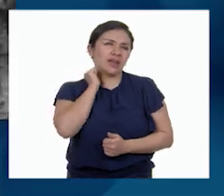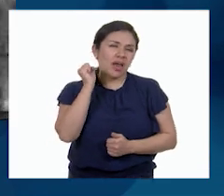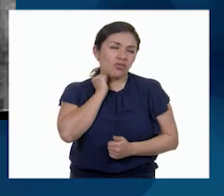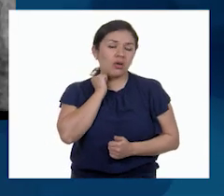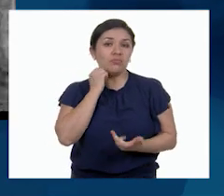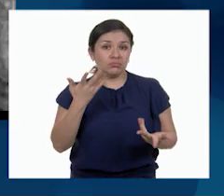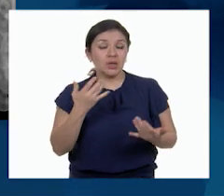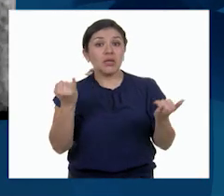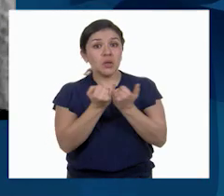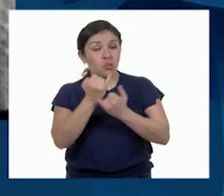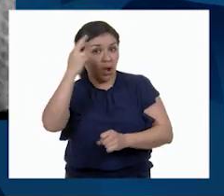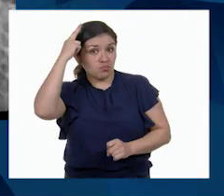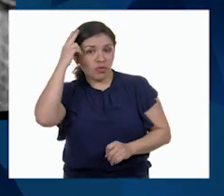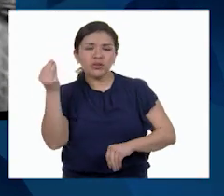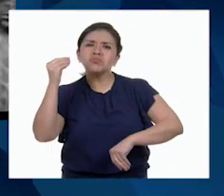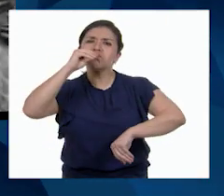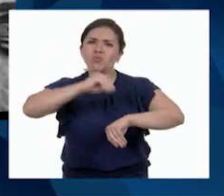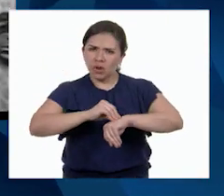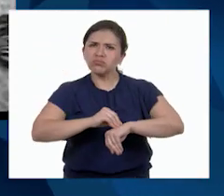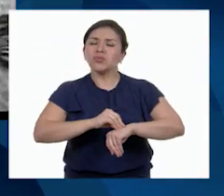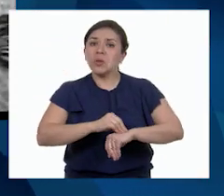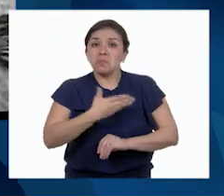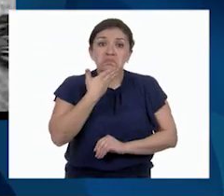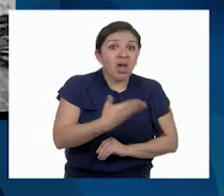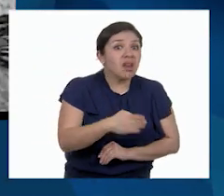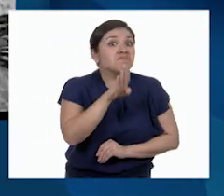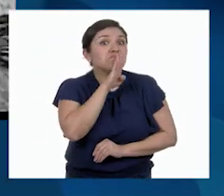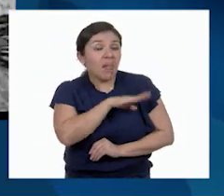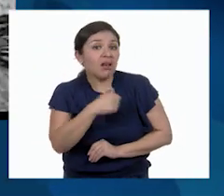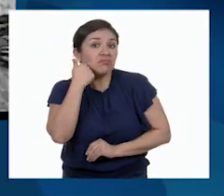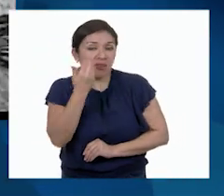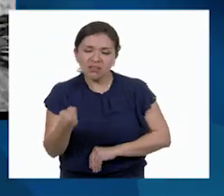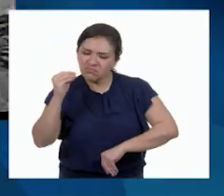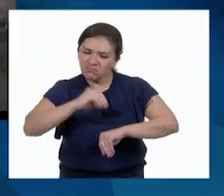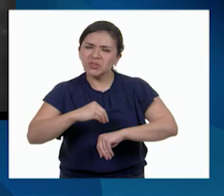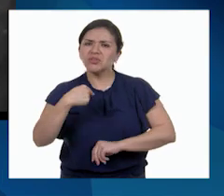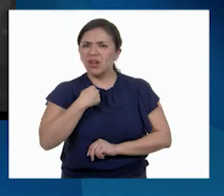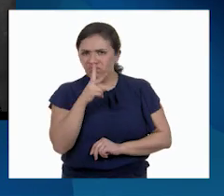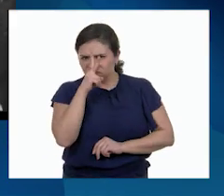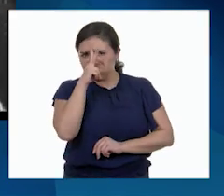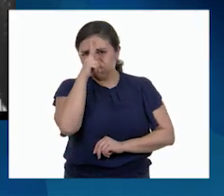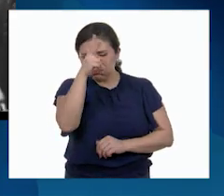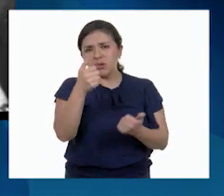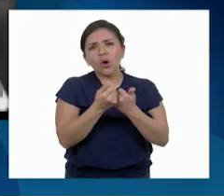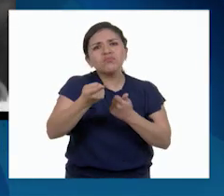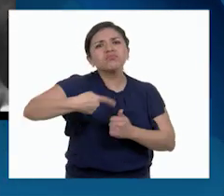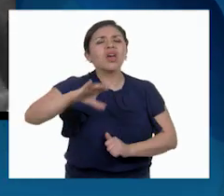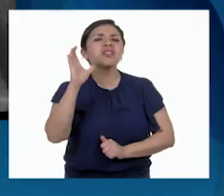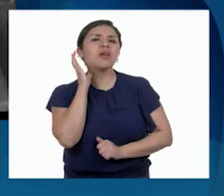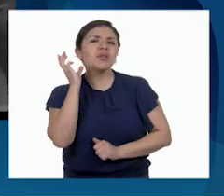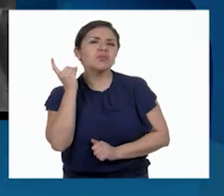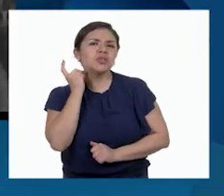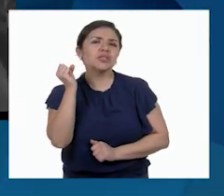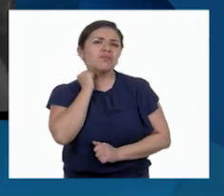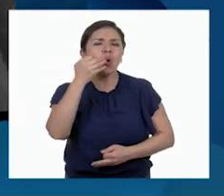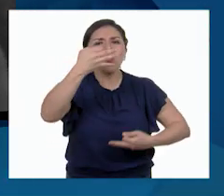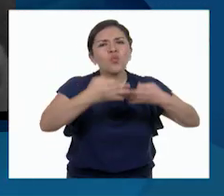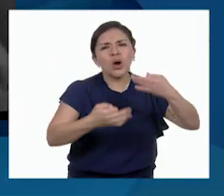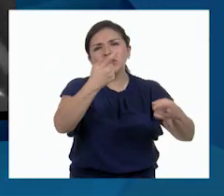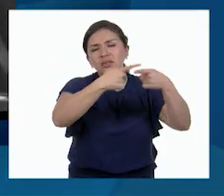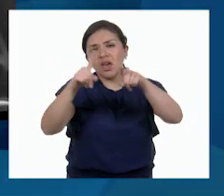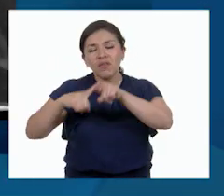don Porfirio impuso por las buenas o por las malas su autoridad a los legisladores y a los jueces y